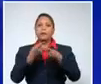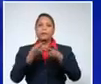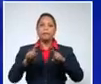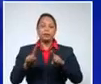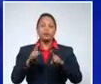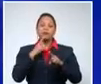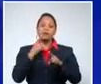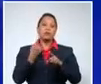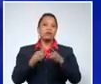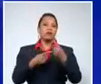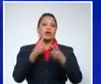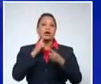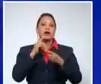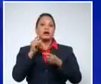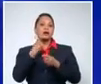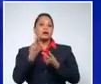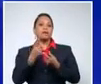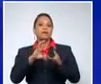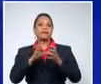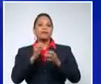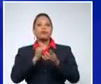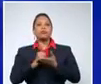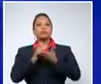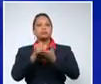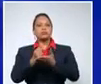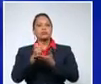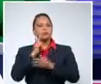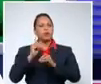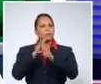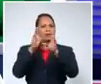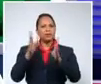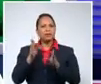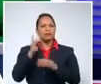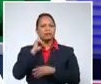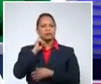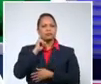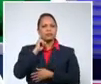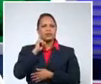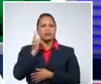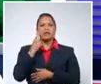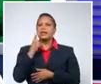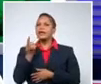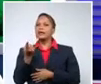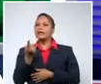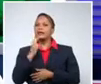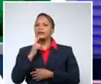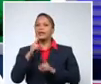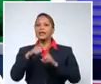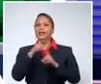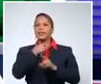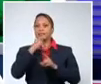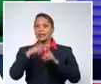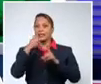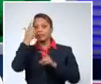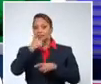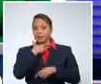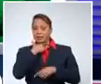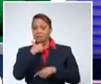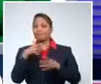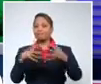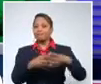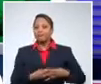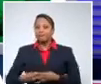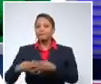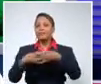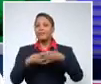ayudan. Esta mañana yo oía lo que yo me refería ayer del estado de Texas en Estados Unidos, pero que ya son